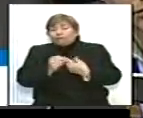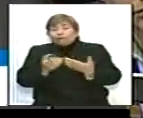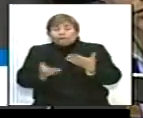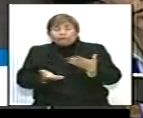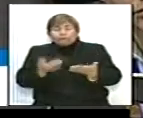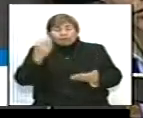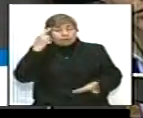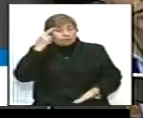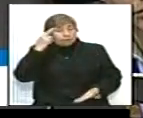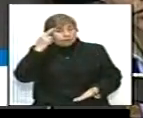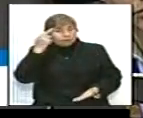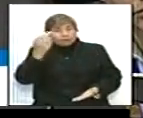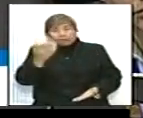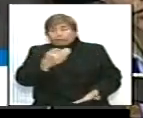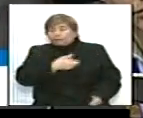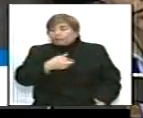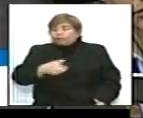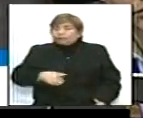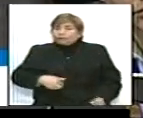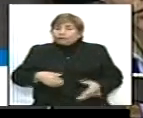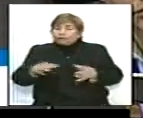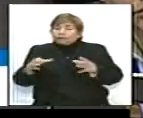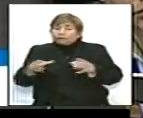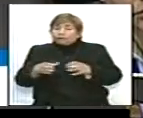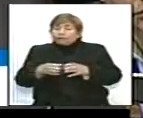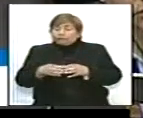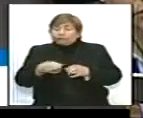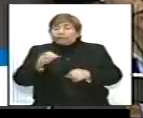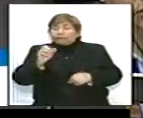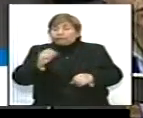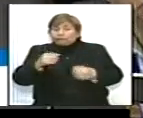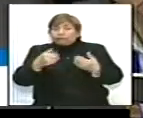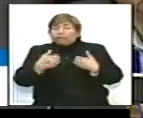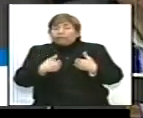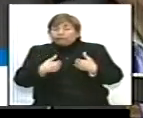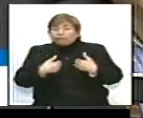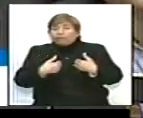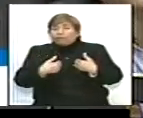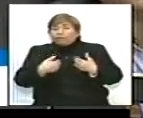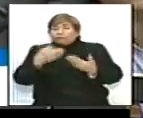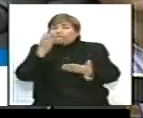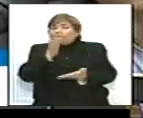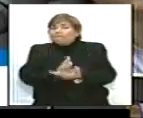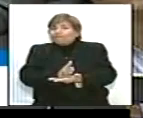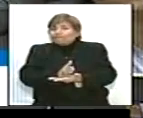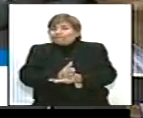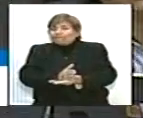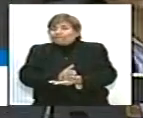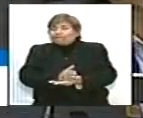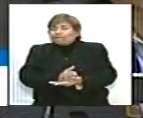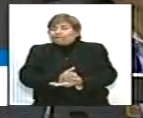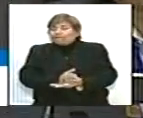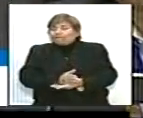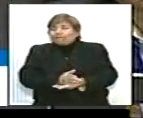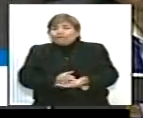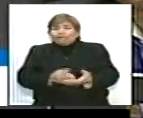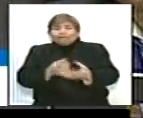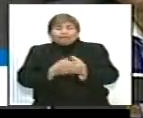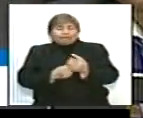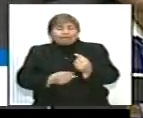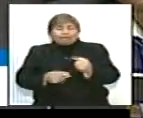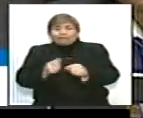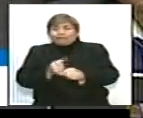eso, señor presidente, que bajo esta coyuntura sí tenemos un país paralizado, un país